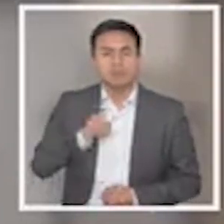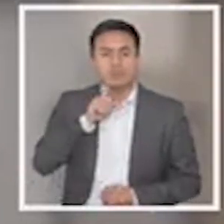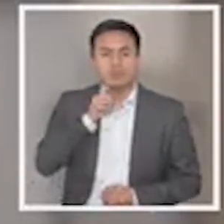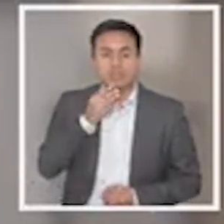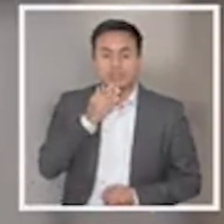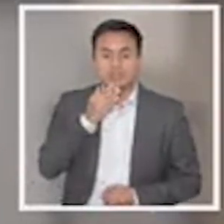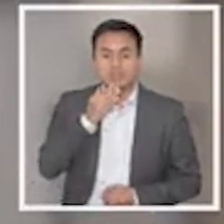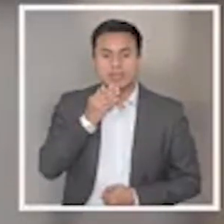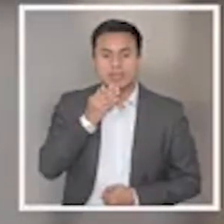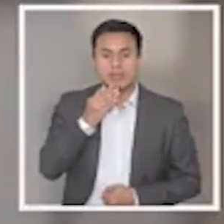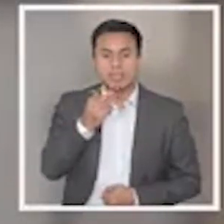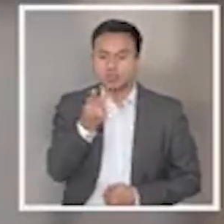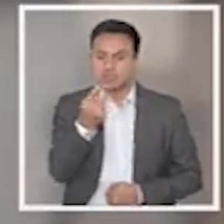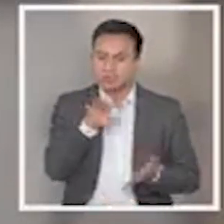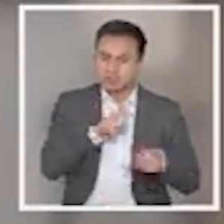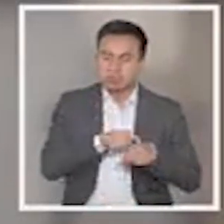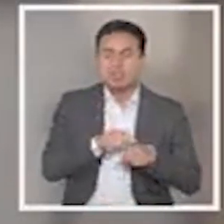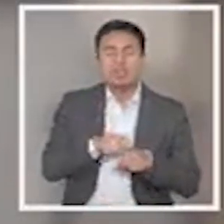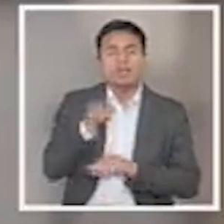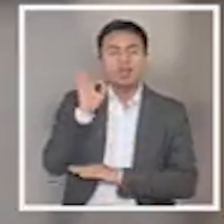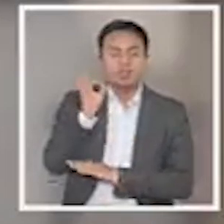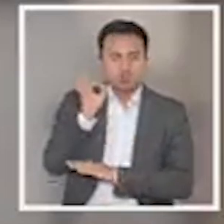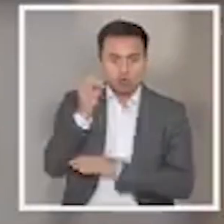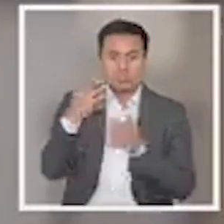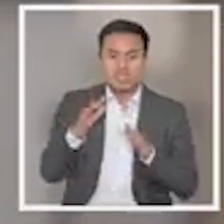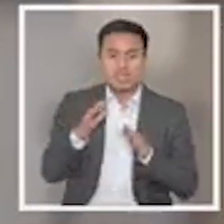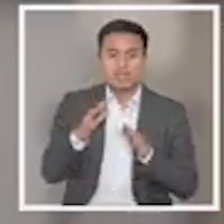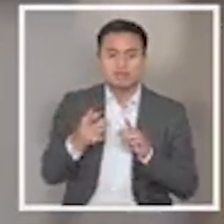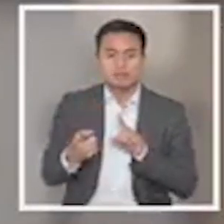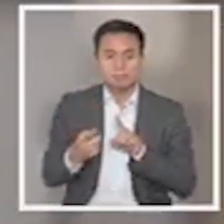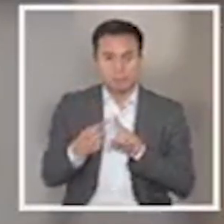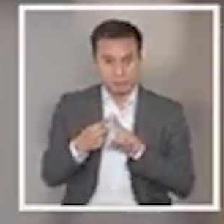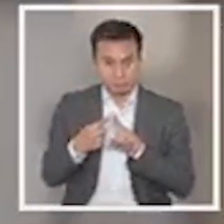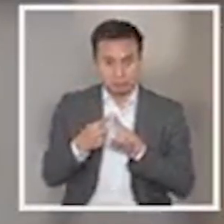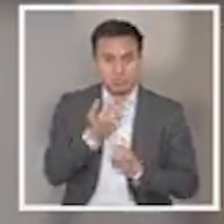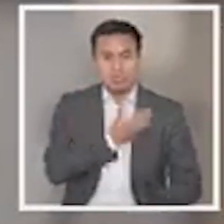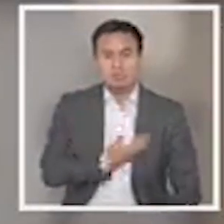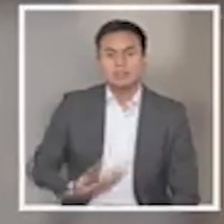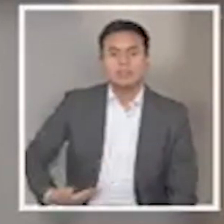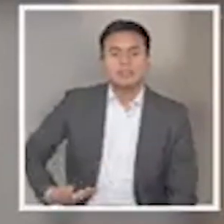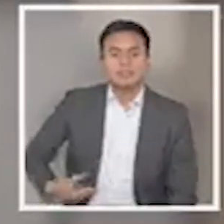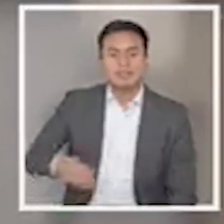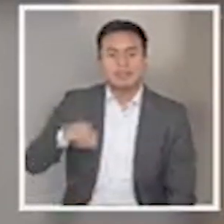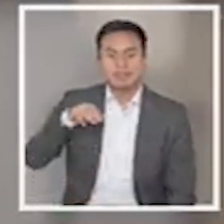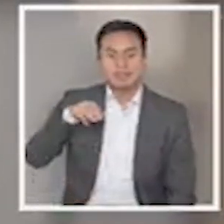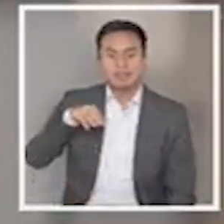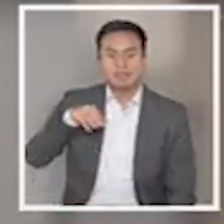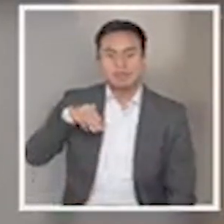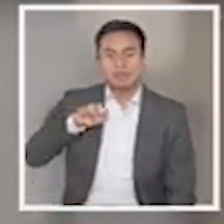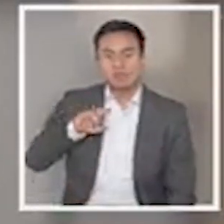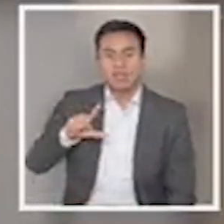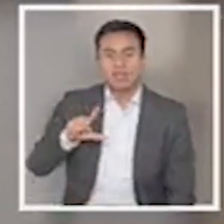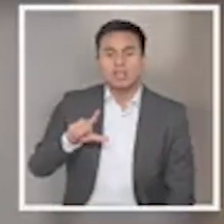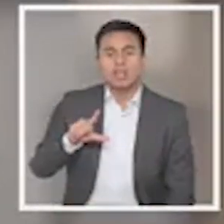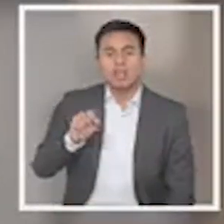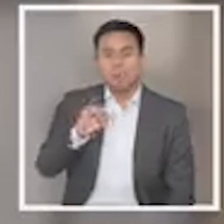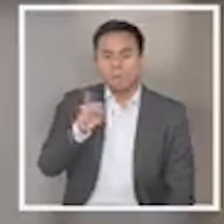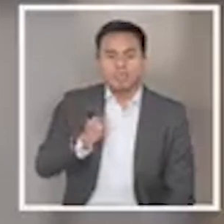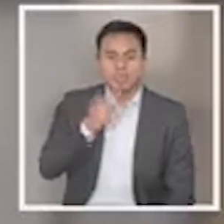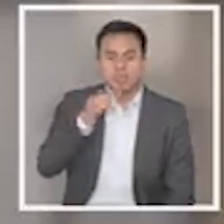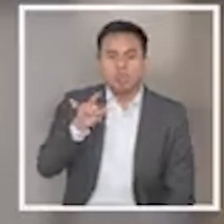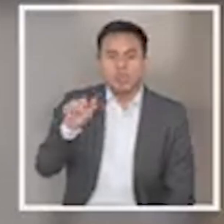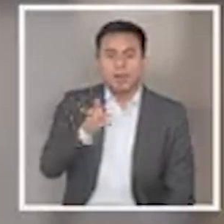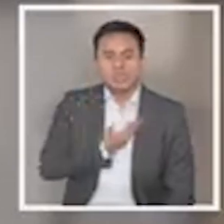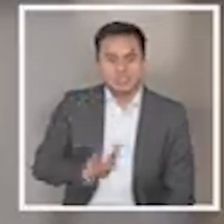Tuvimos también al mediodía una reunión de la que participó el presidente Andrés Manuel López Obrador, el